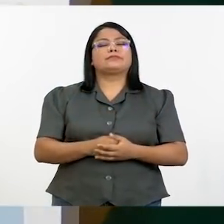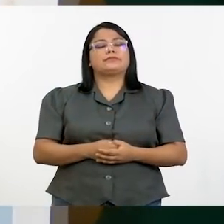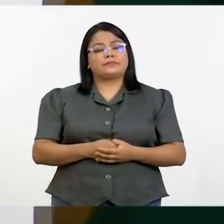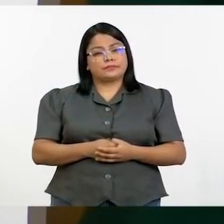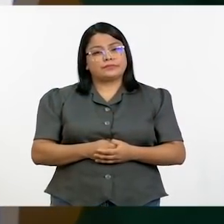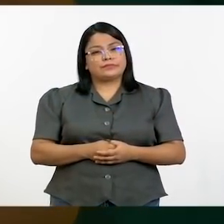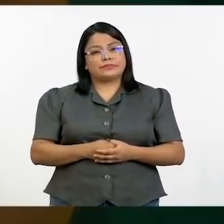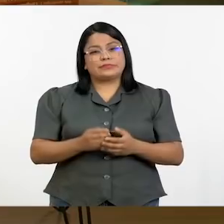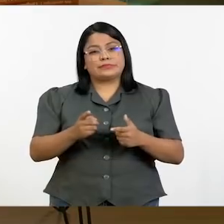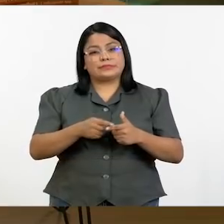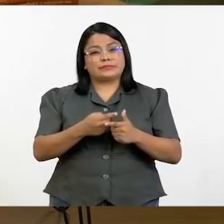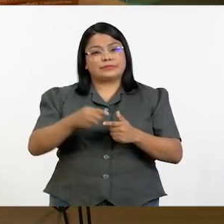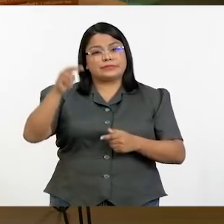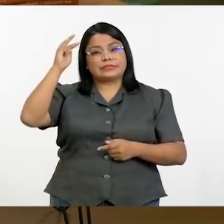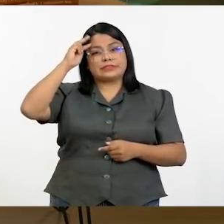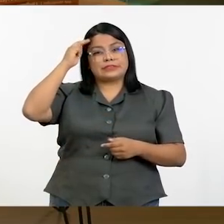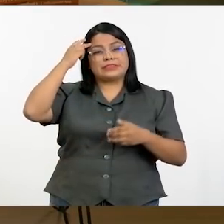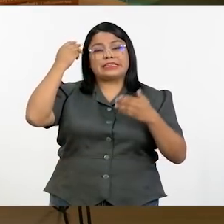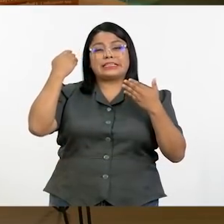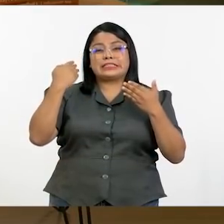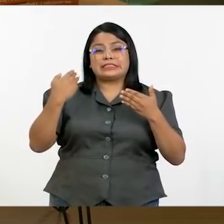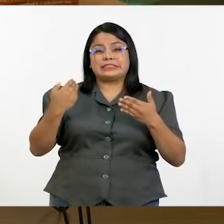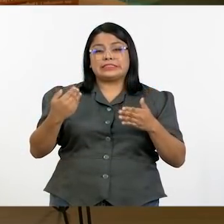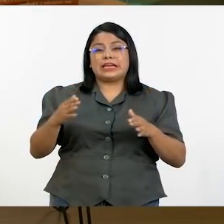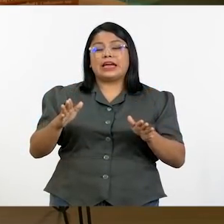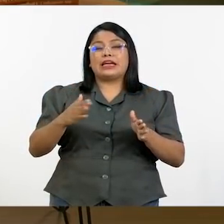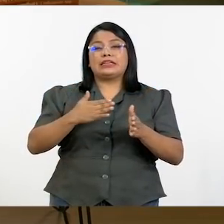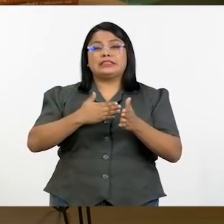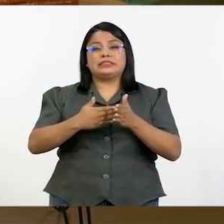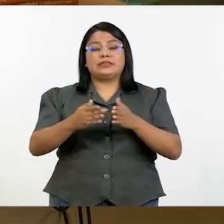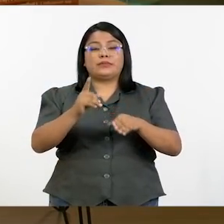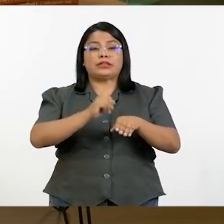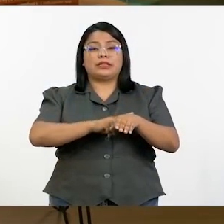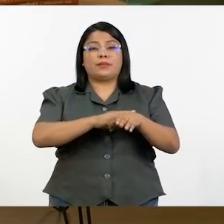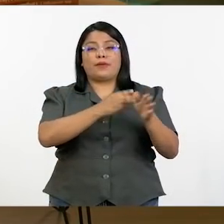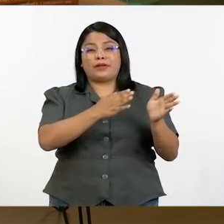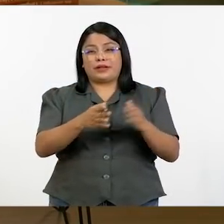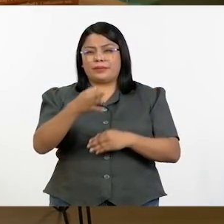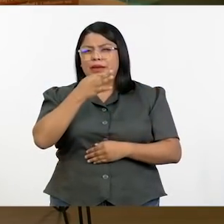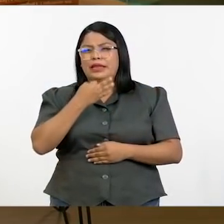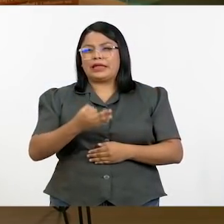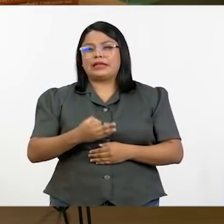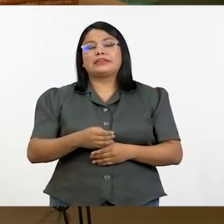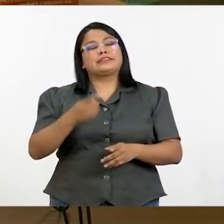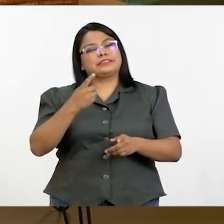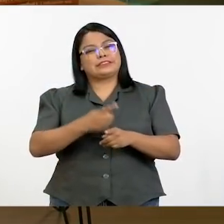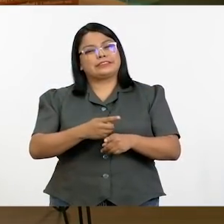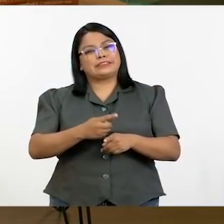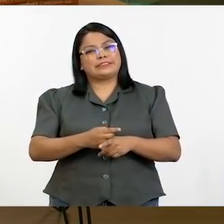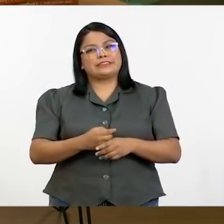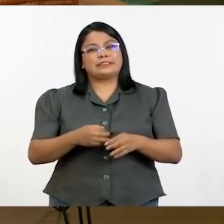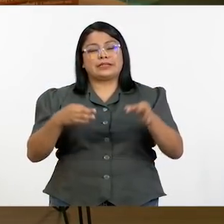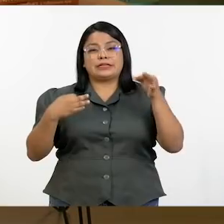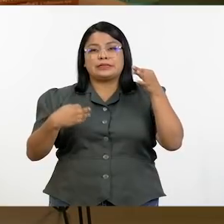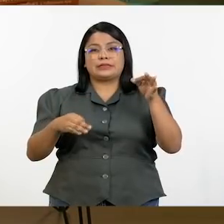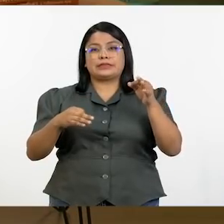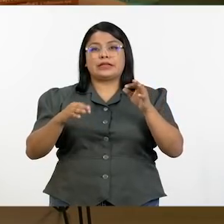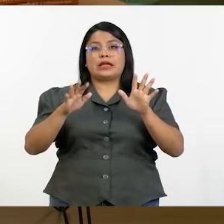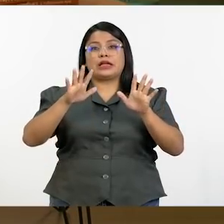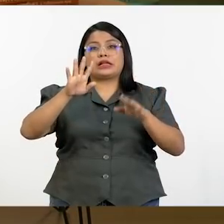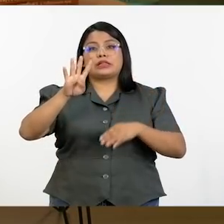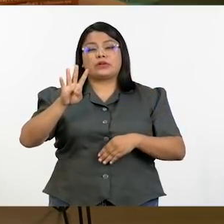pertinentes. Bueno, entonces eso significa que ya entraríamos a la fase de jornalización, ¿verdad, Esmeralda? Así es, en la